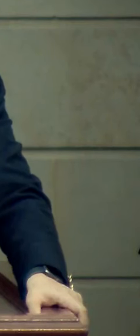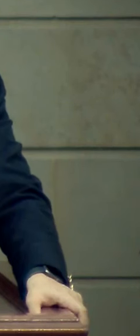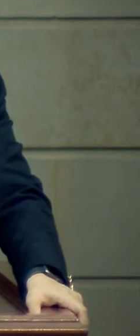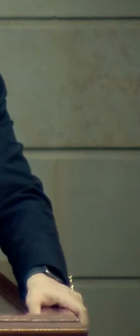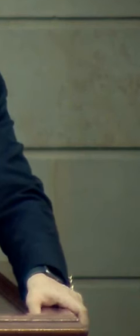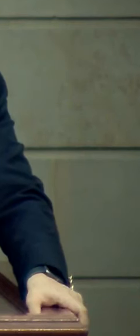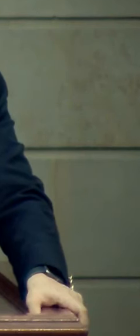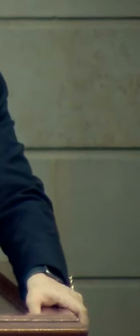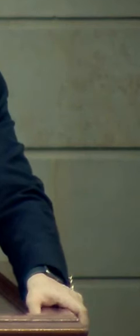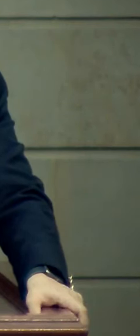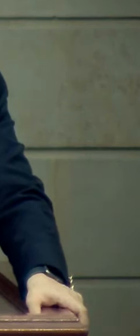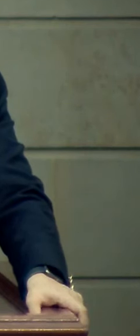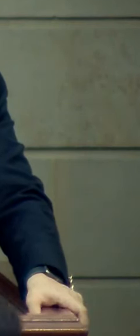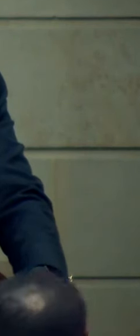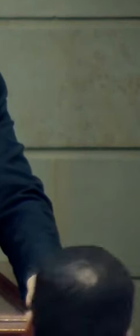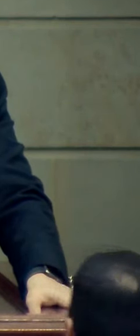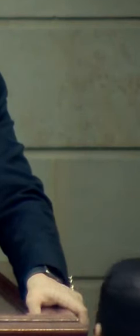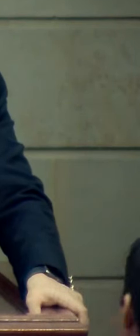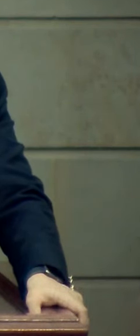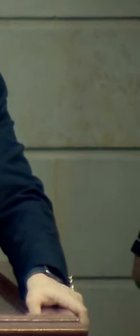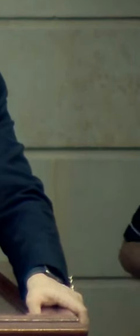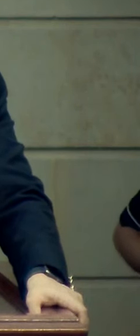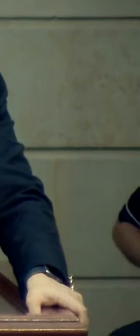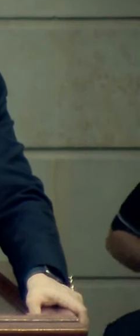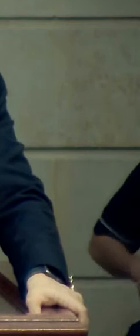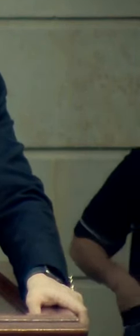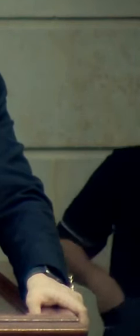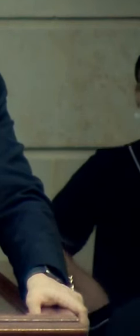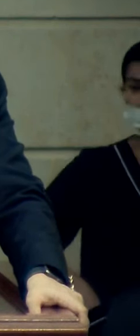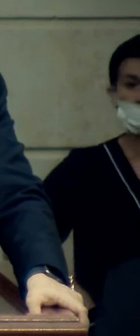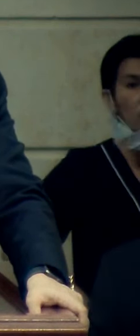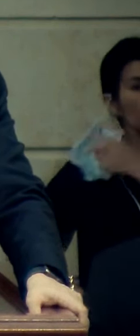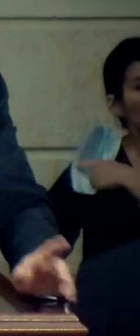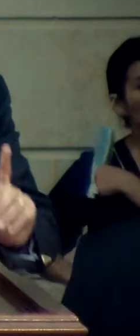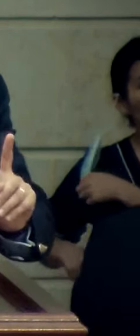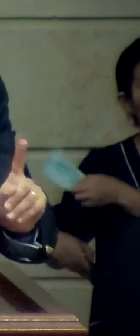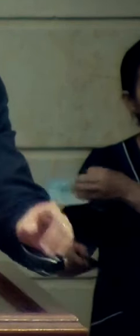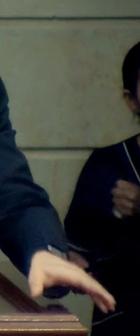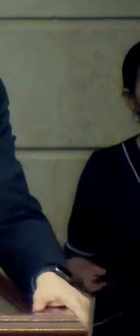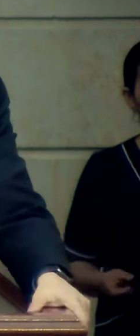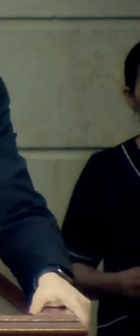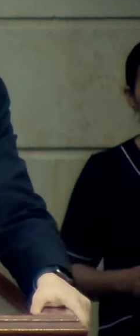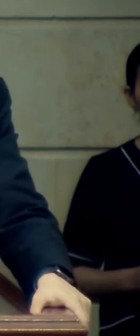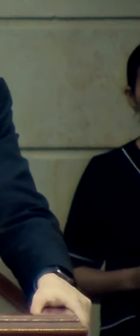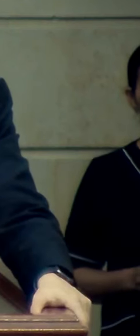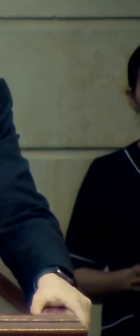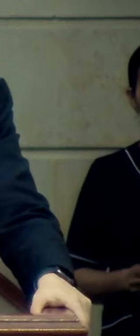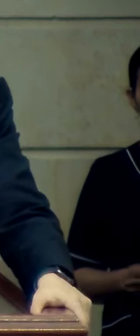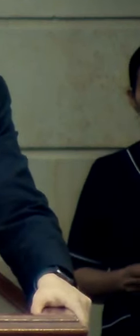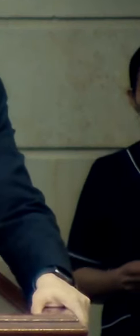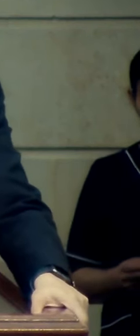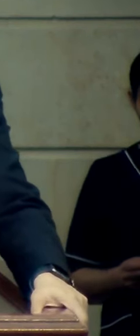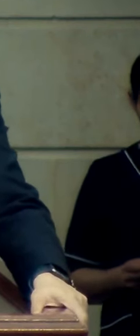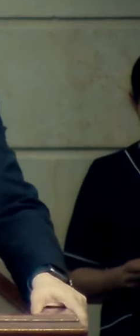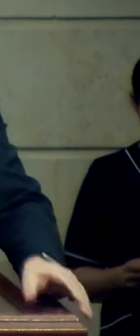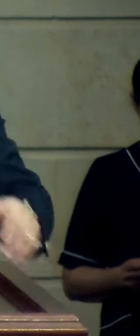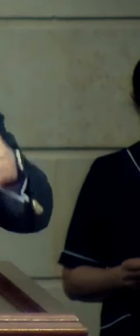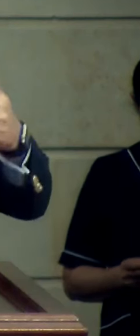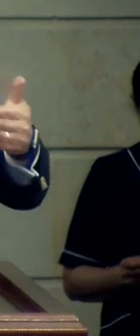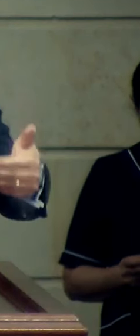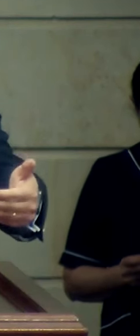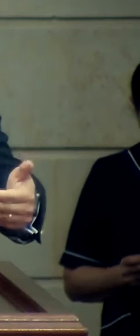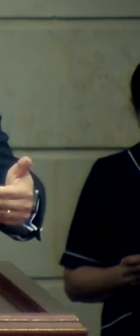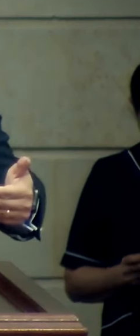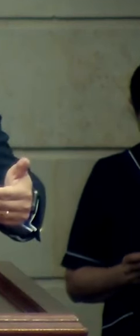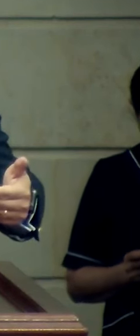sea lo primero señalar que la autorización de vigencias futuras para el último año de gobierno no solamente